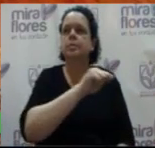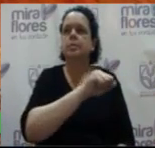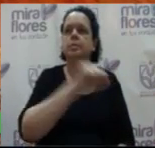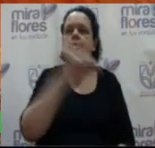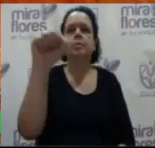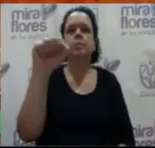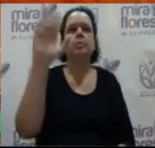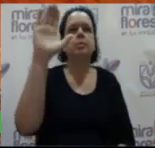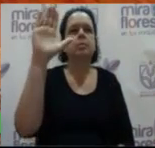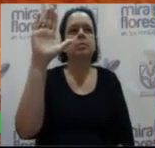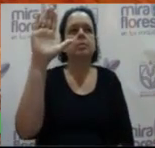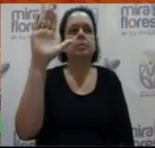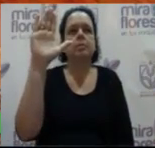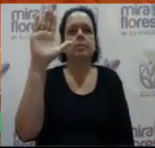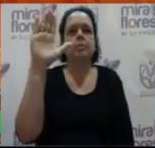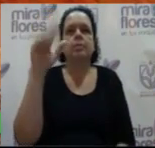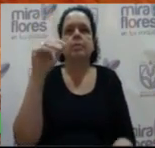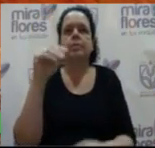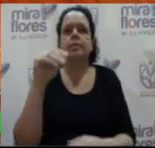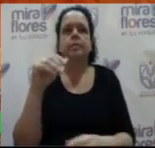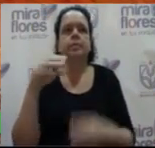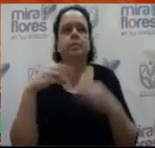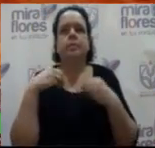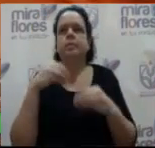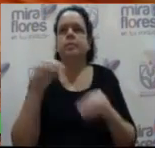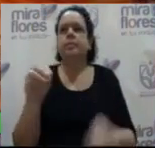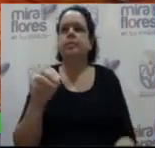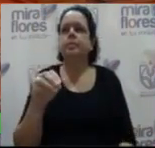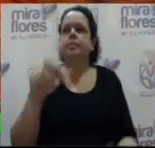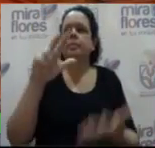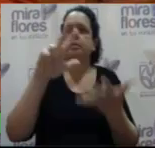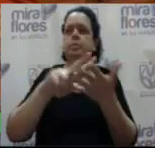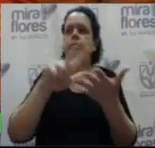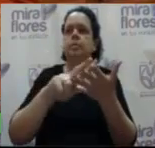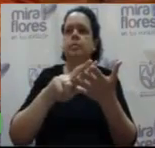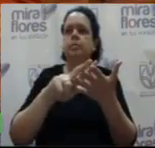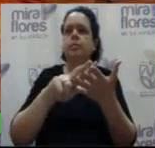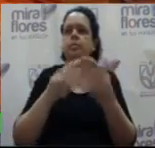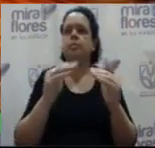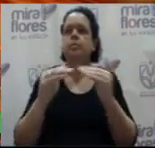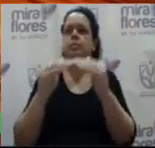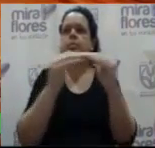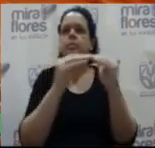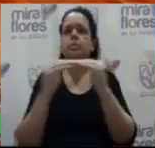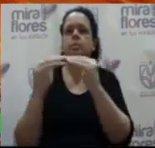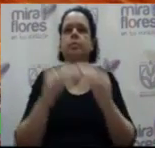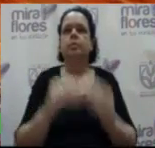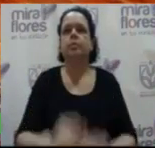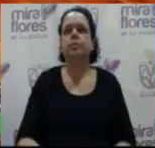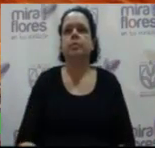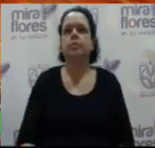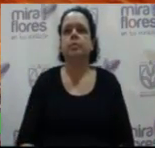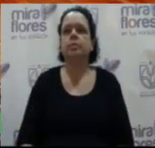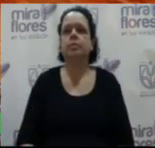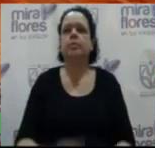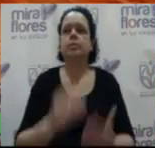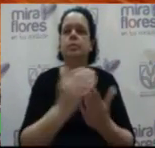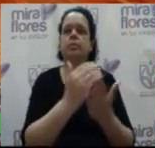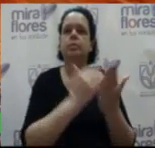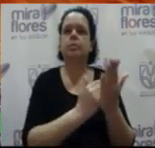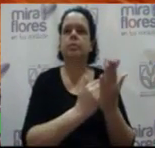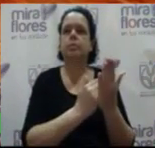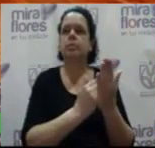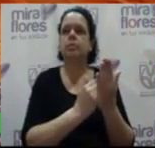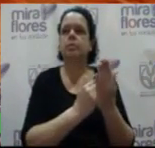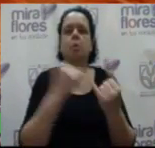a levantar la mano en señal de conformidad Ha sido aprobado por unanimidad de votos Muchas gracias. Siguiente punto, por favor. Esto,